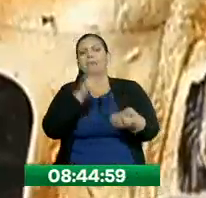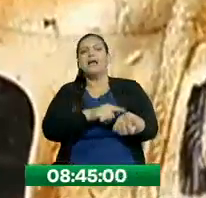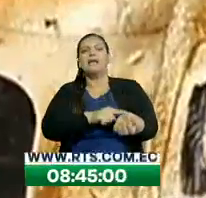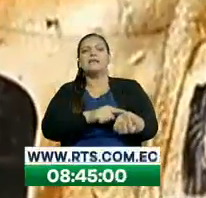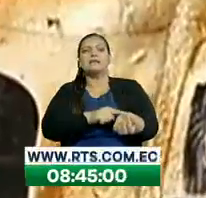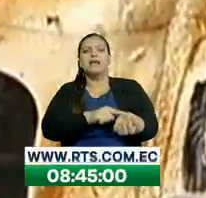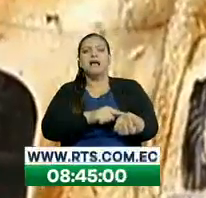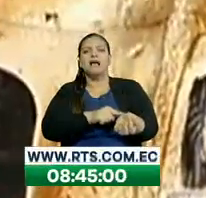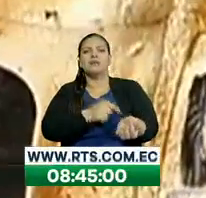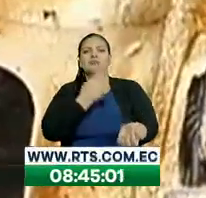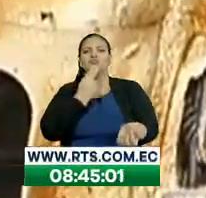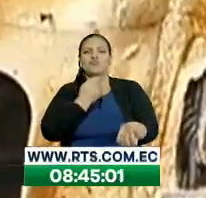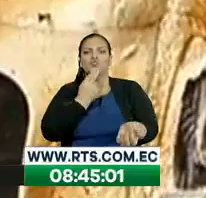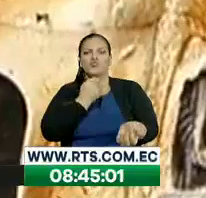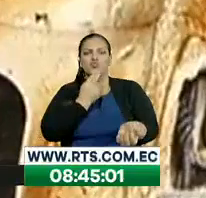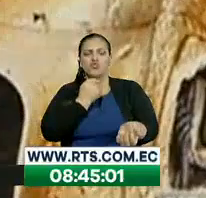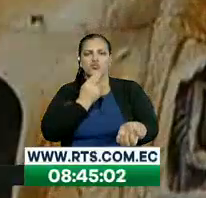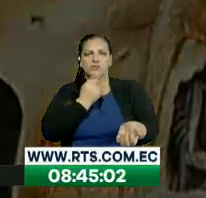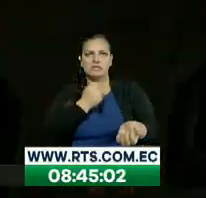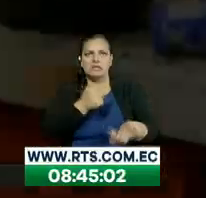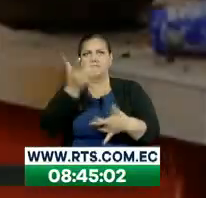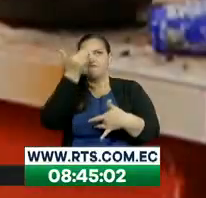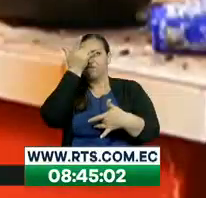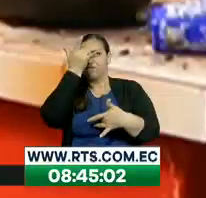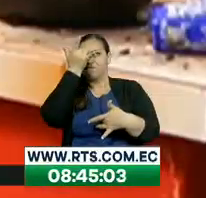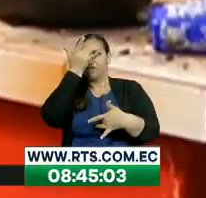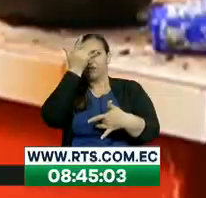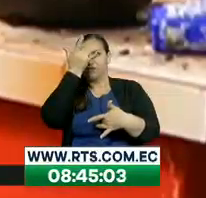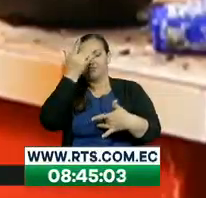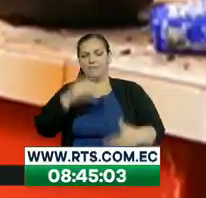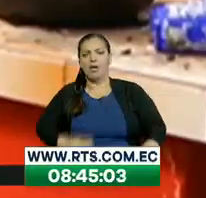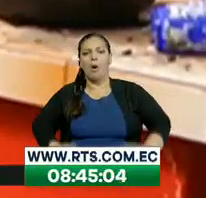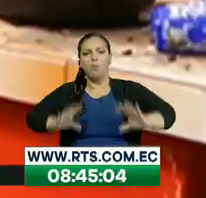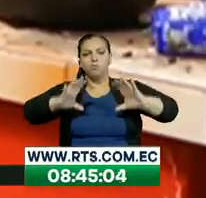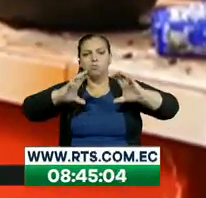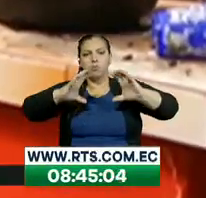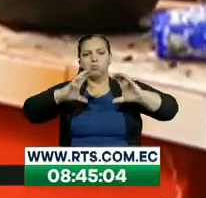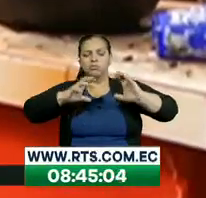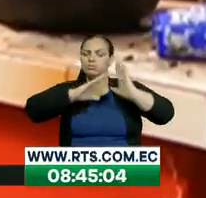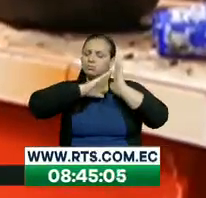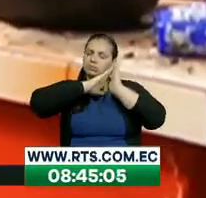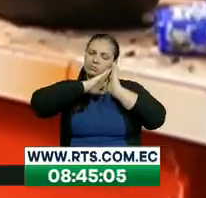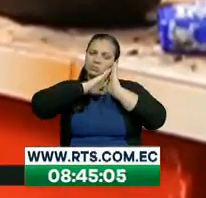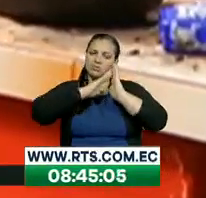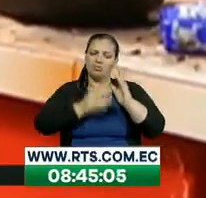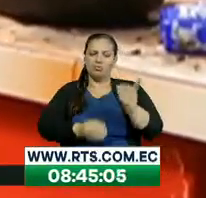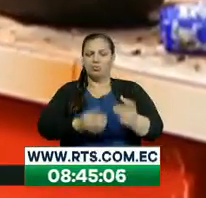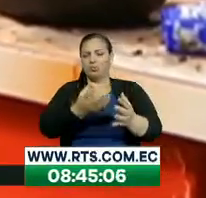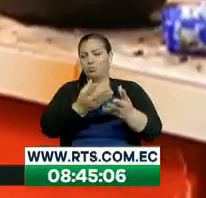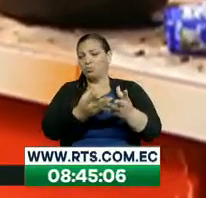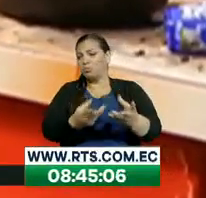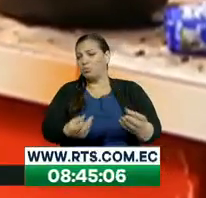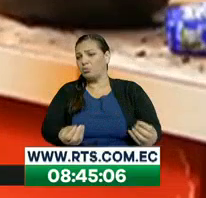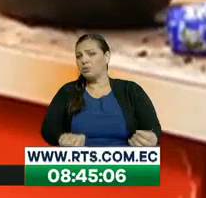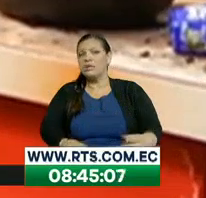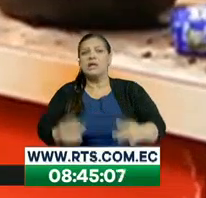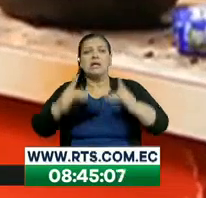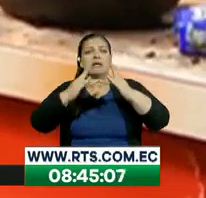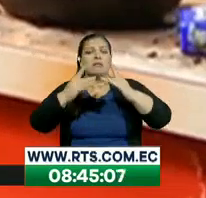se consumieron en medio del flagelo. Unos colchones, qué sé yo, que me ayude